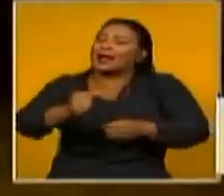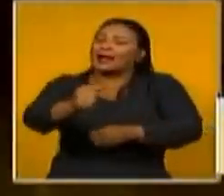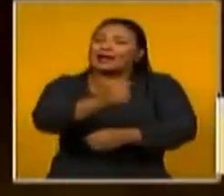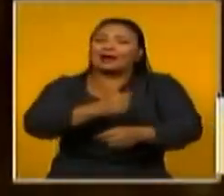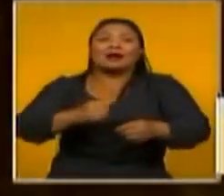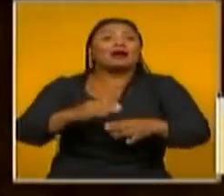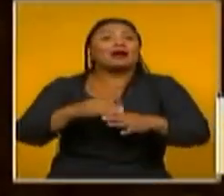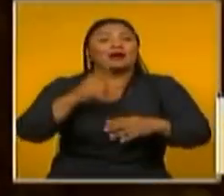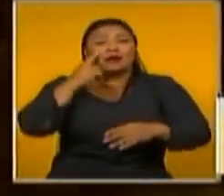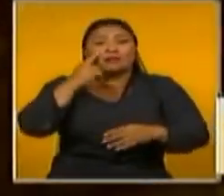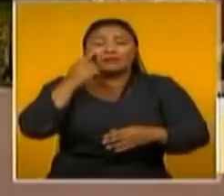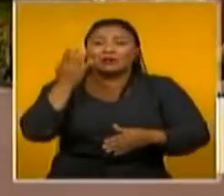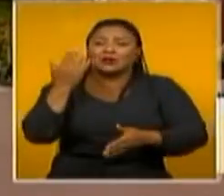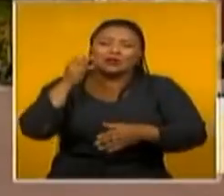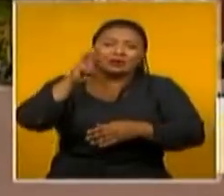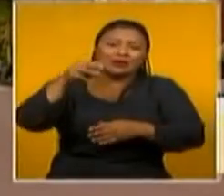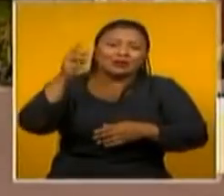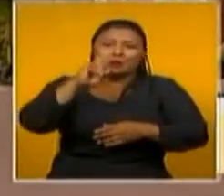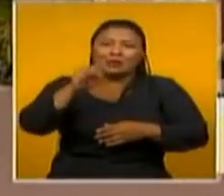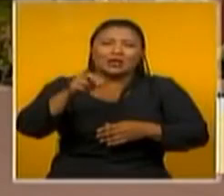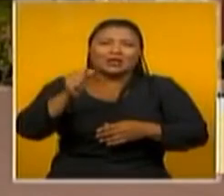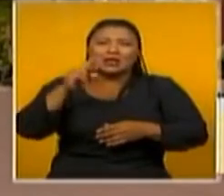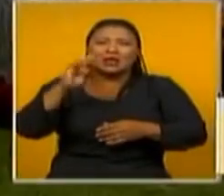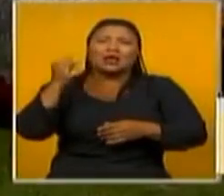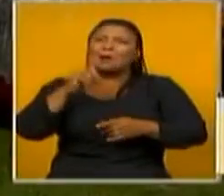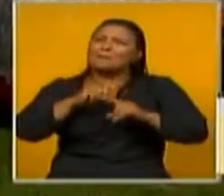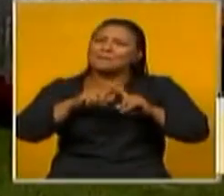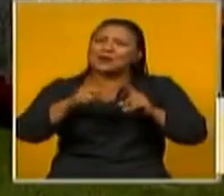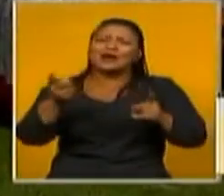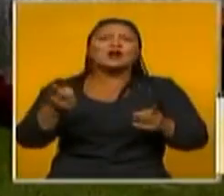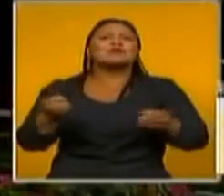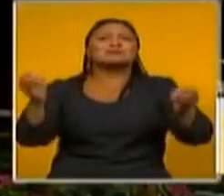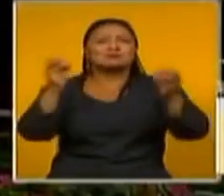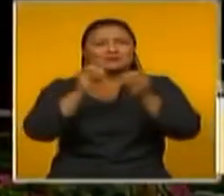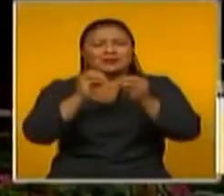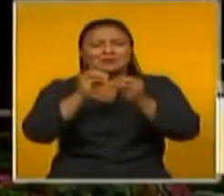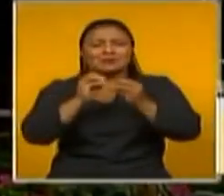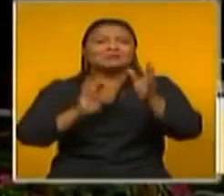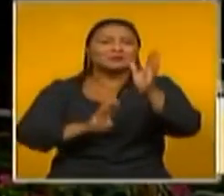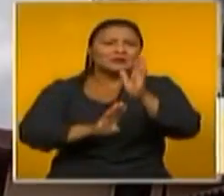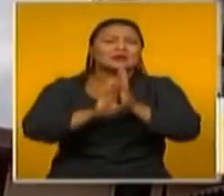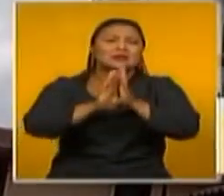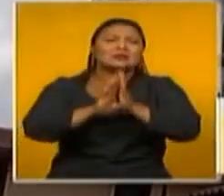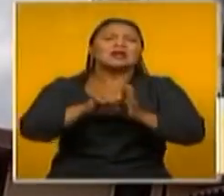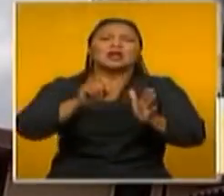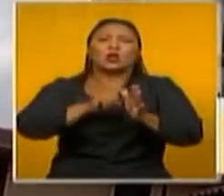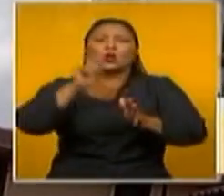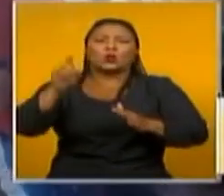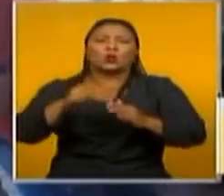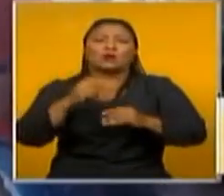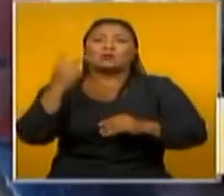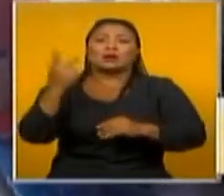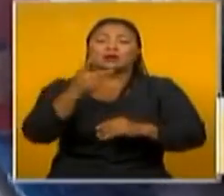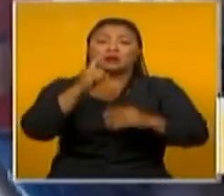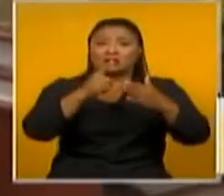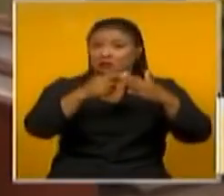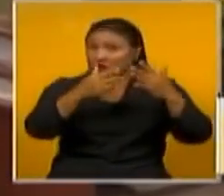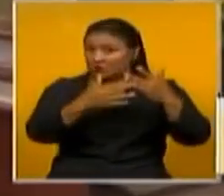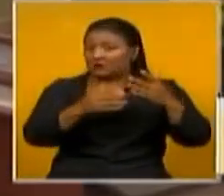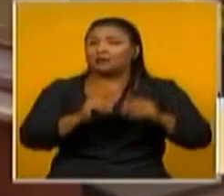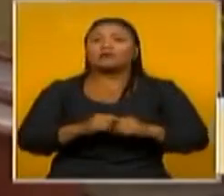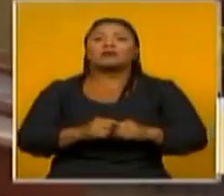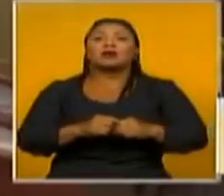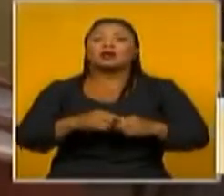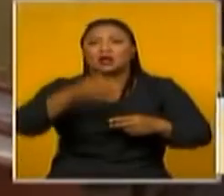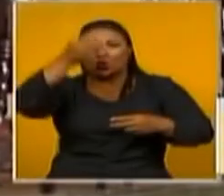las historias sobre minería, pero Zaruma tiene mucho más y por ello esperan desarrollar el turismo en tres especialidades: el